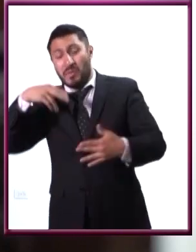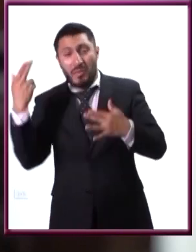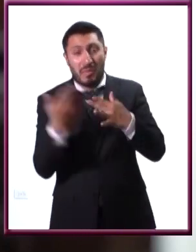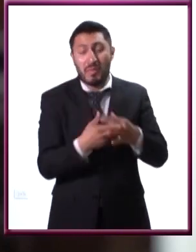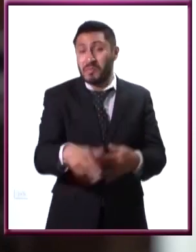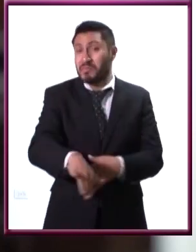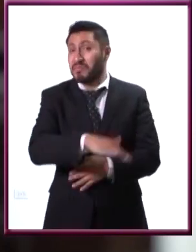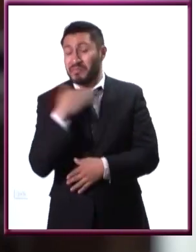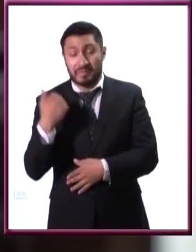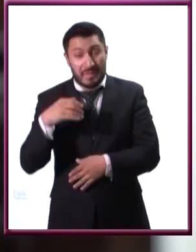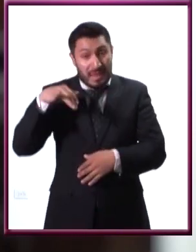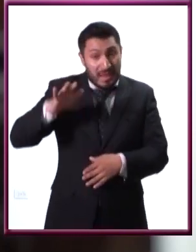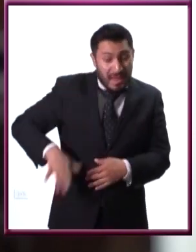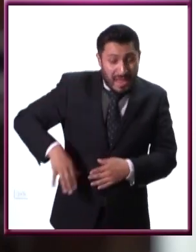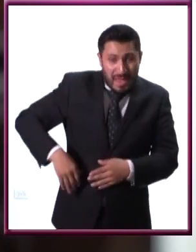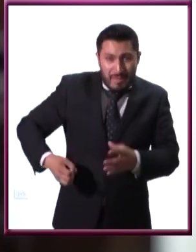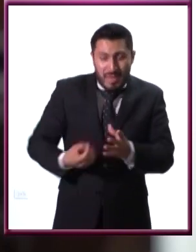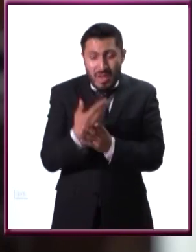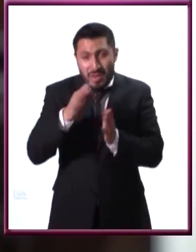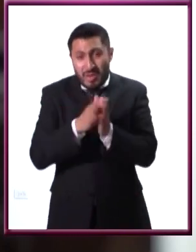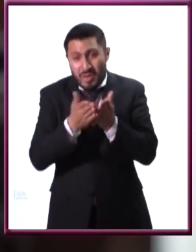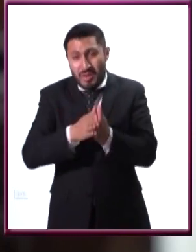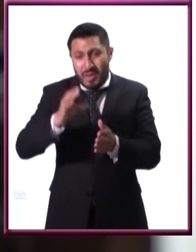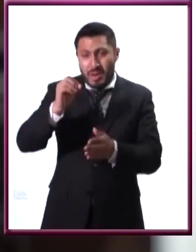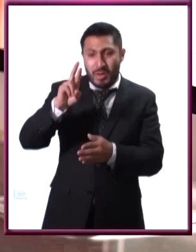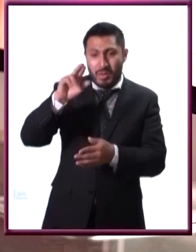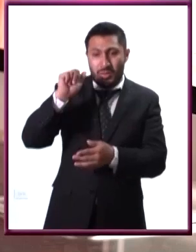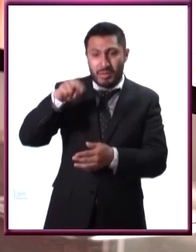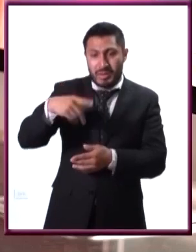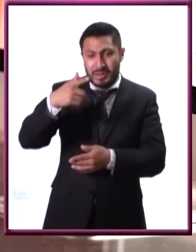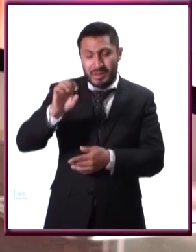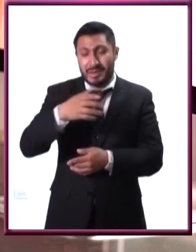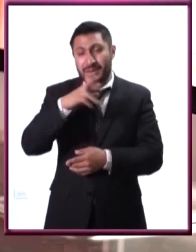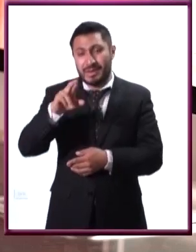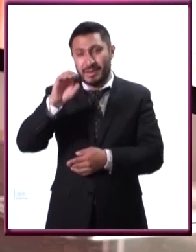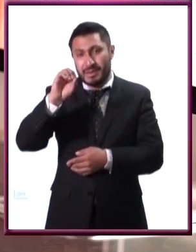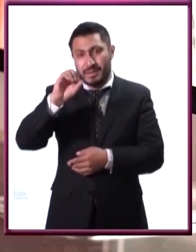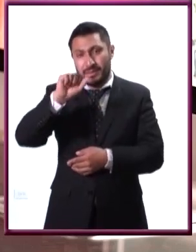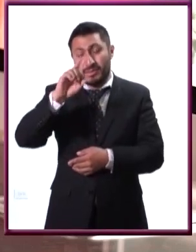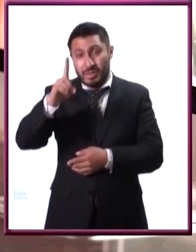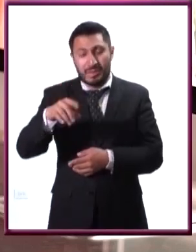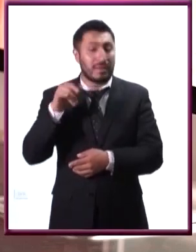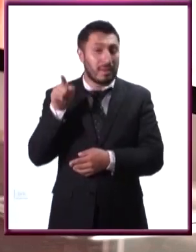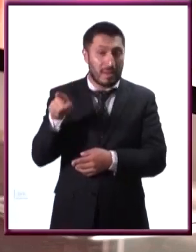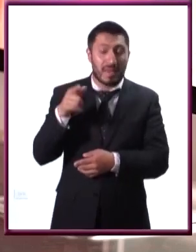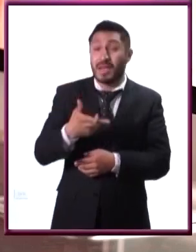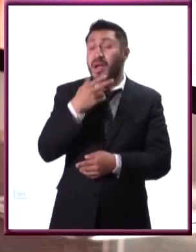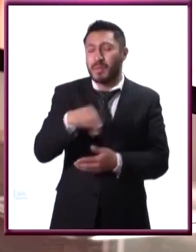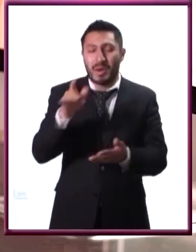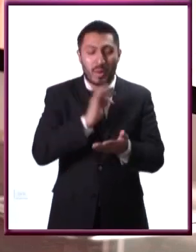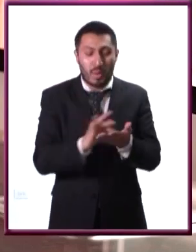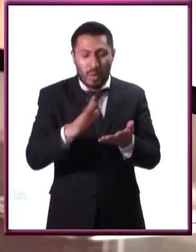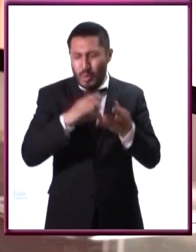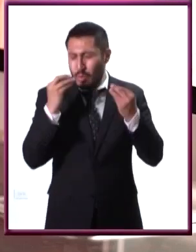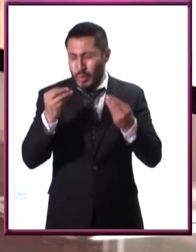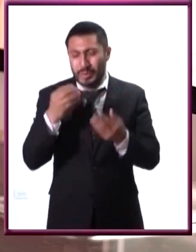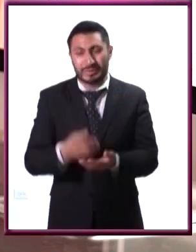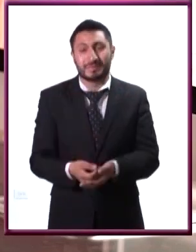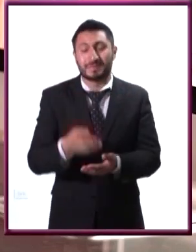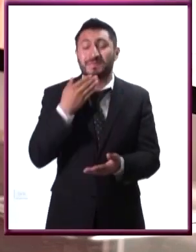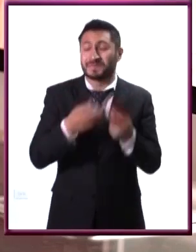mariposa y recientemente de la extraordinaria novela corta Orange Road. Además de catedrático, es un gran